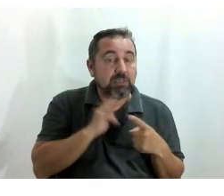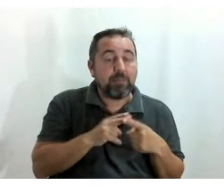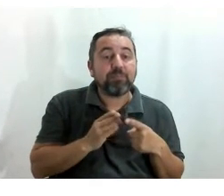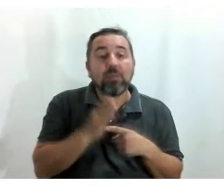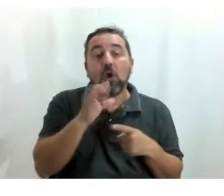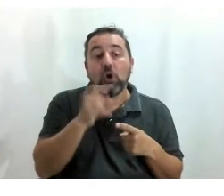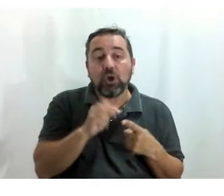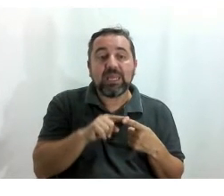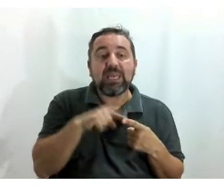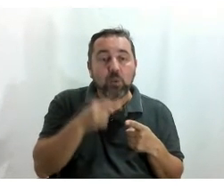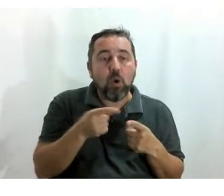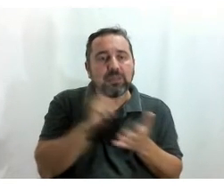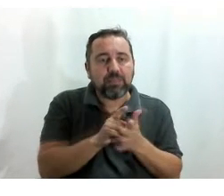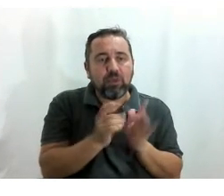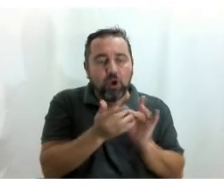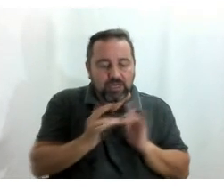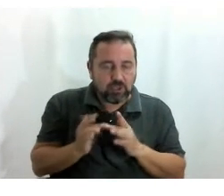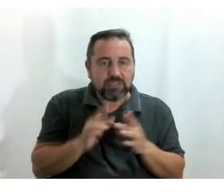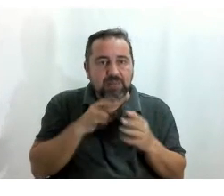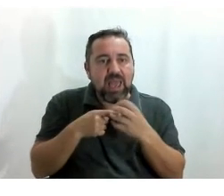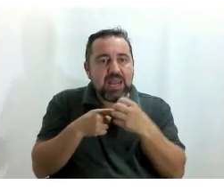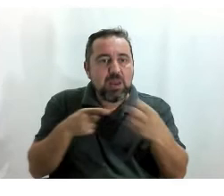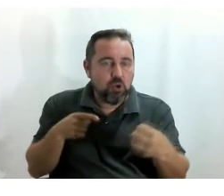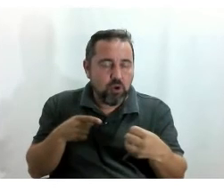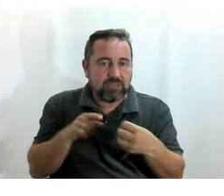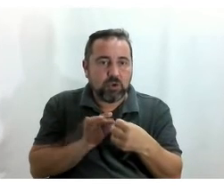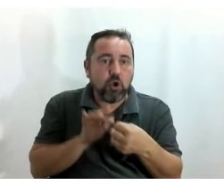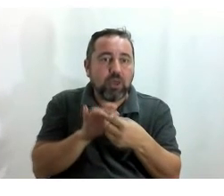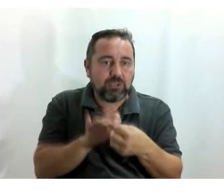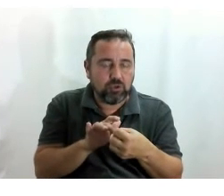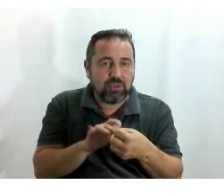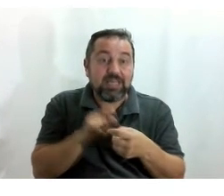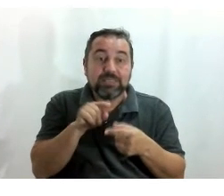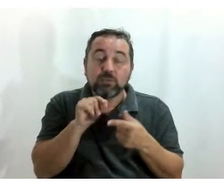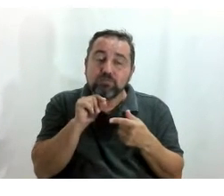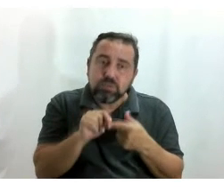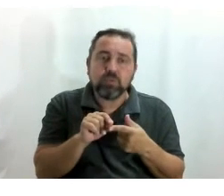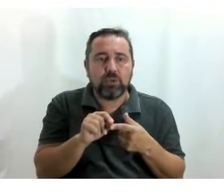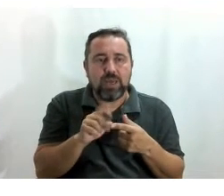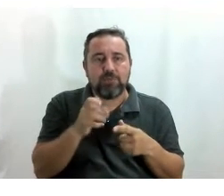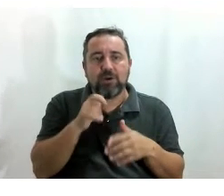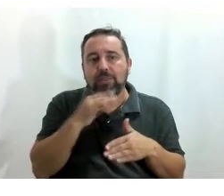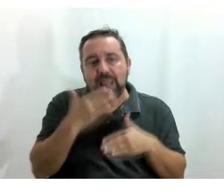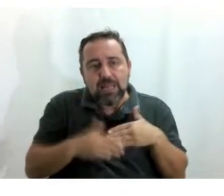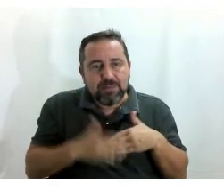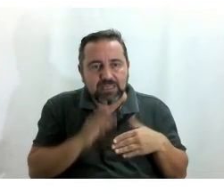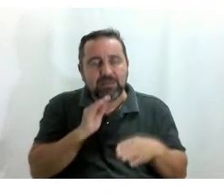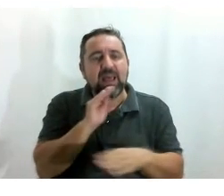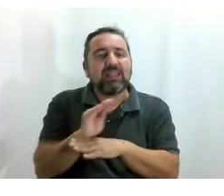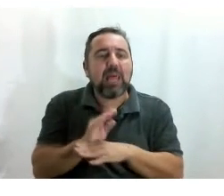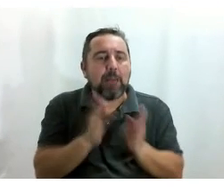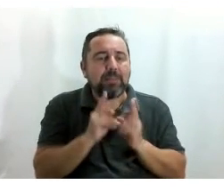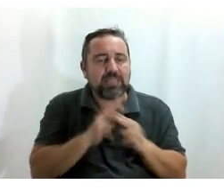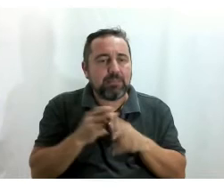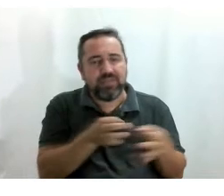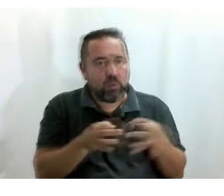de nuevo conexiones con las neuronas del ganglio auditivo. Ese es el punto, digamos, un poquito limitante en cuanto a la terapia celular. Pero